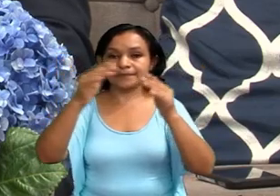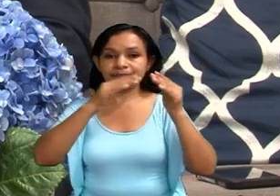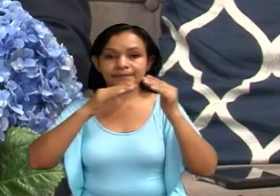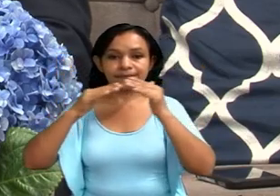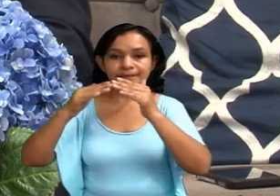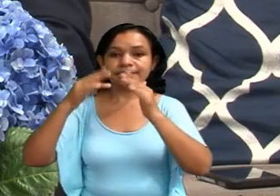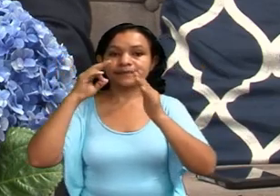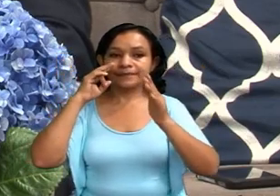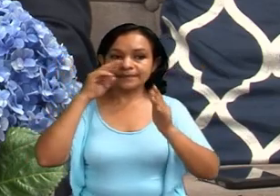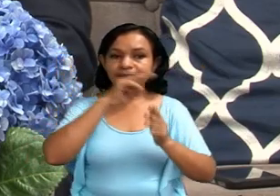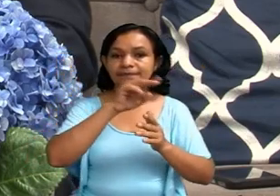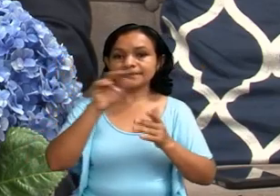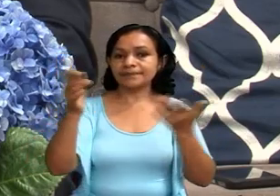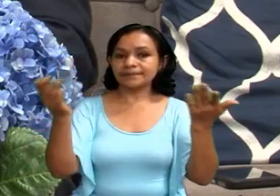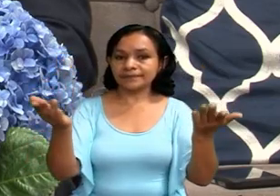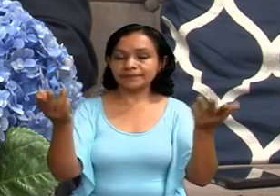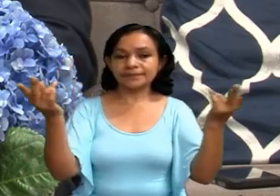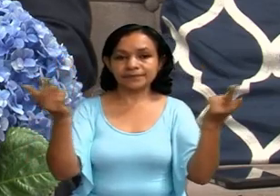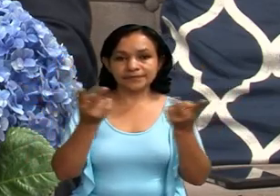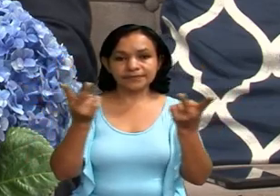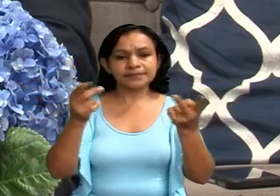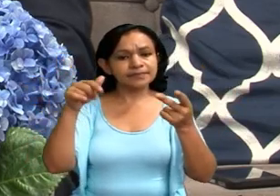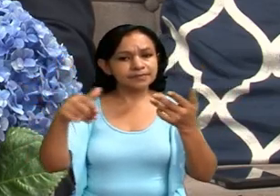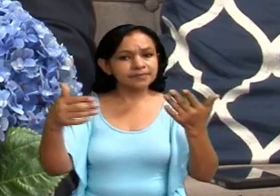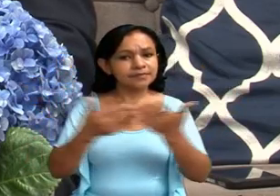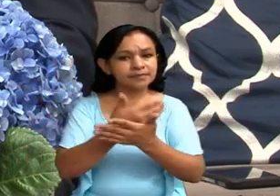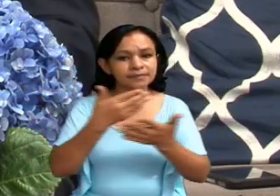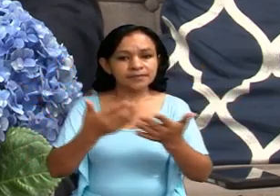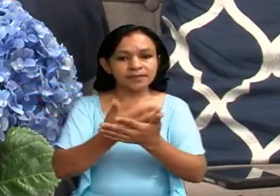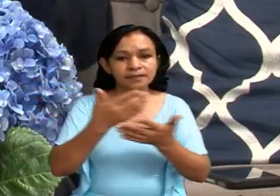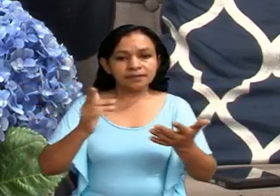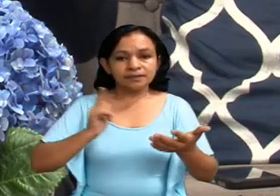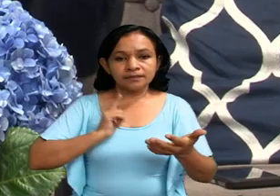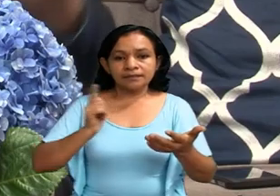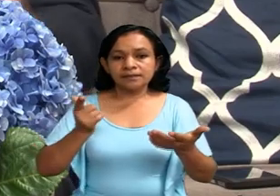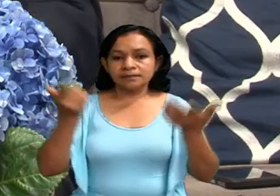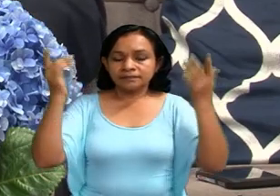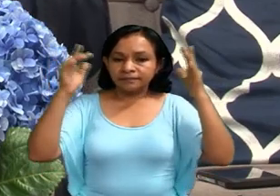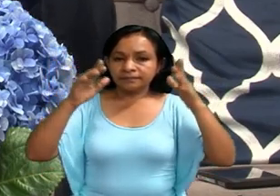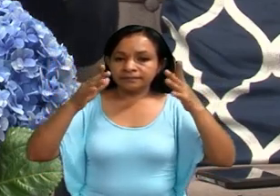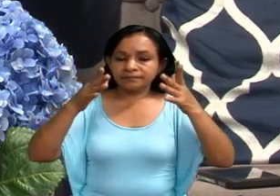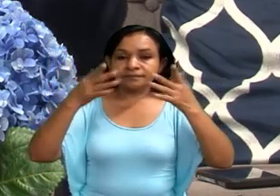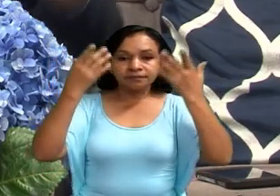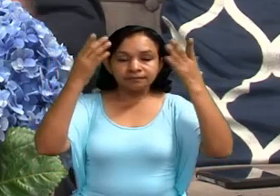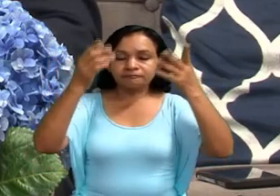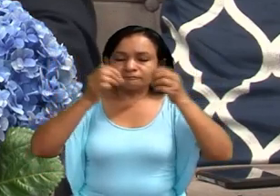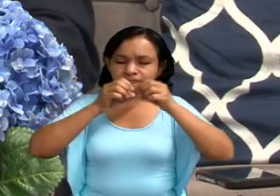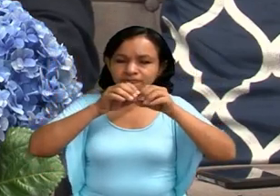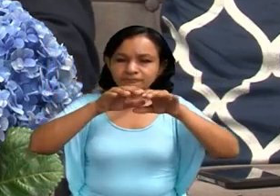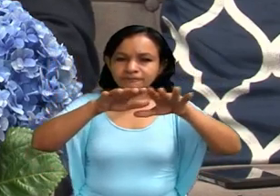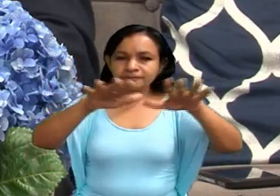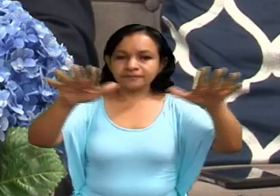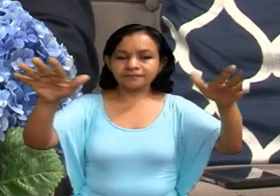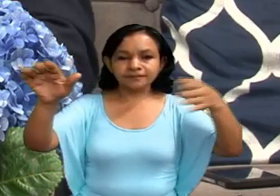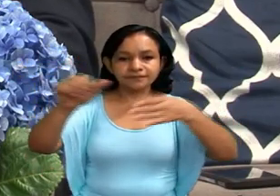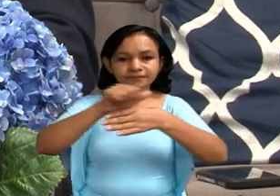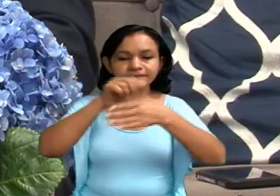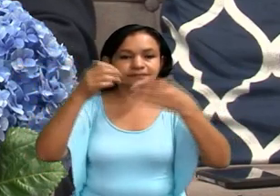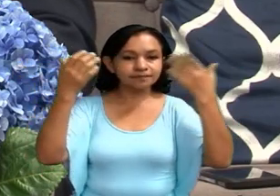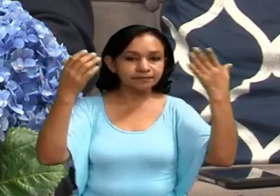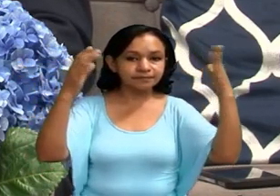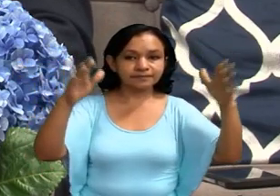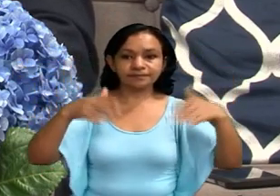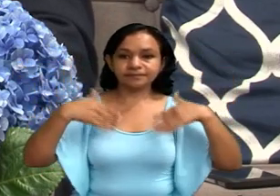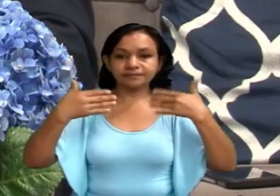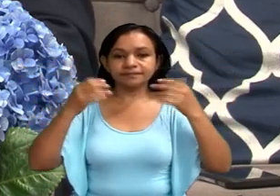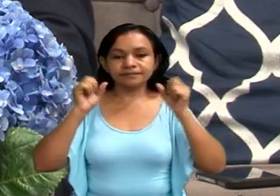Entonces creo que estamos viviendo realmente un aguacero cultural, un aguacero de entretenimiento que nos